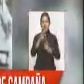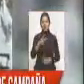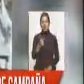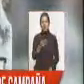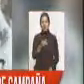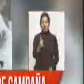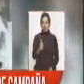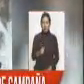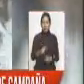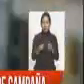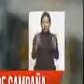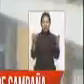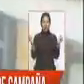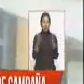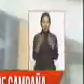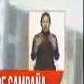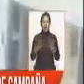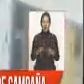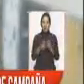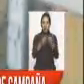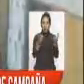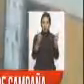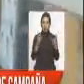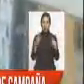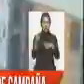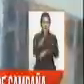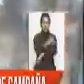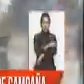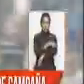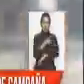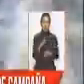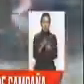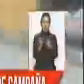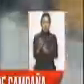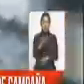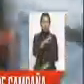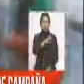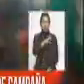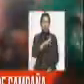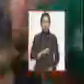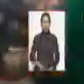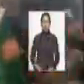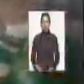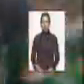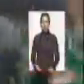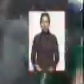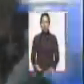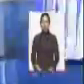Lamentablemente, estos enfrentamientos dejaron a varios ciudadanos heridos y también a policías.